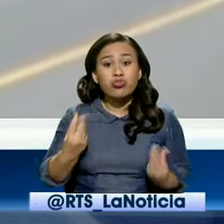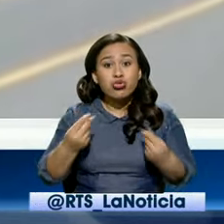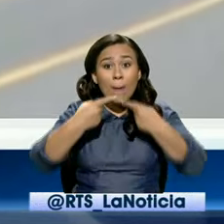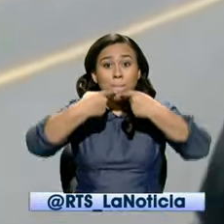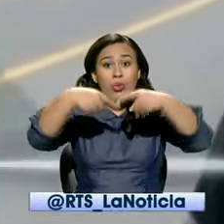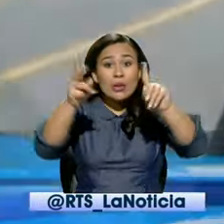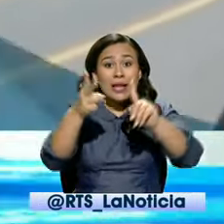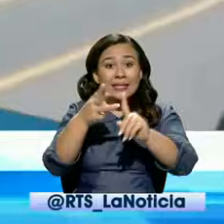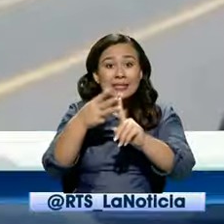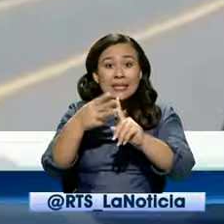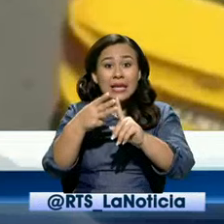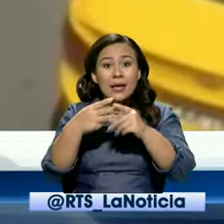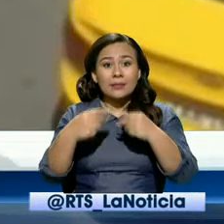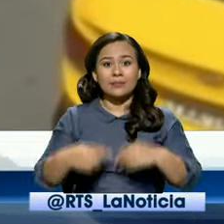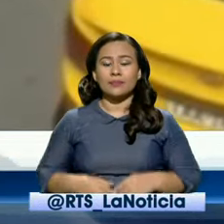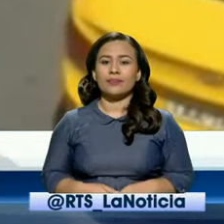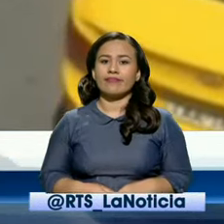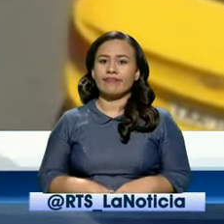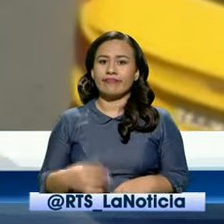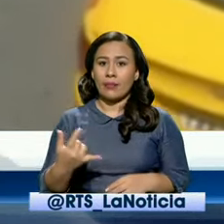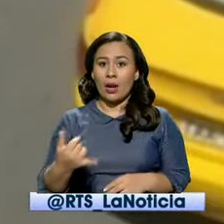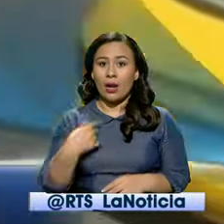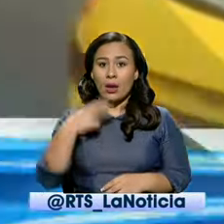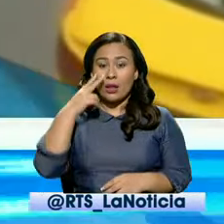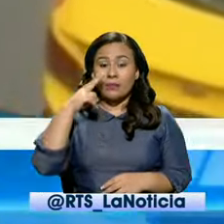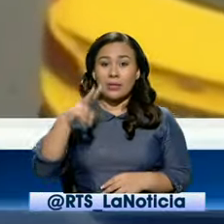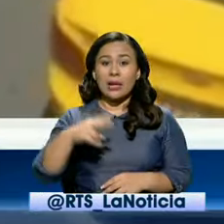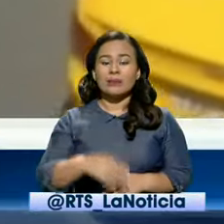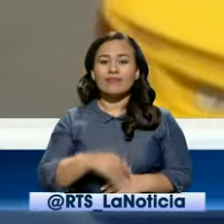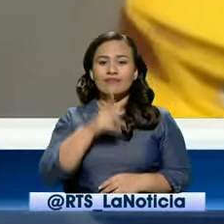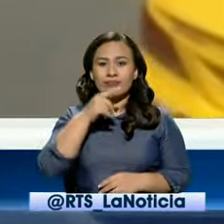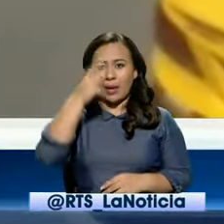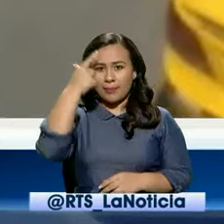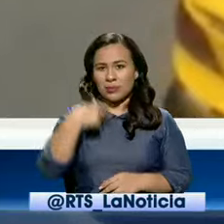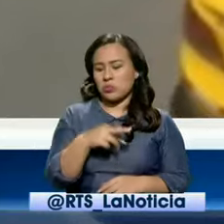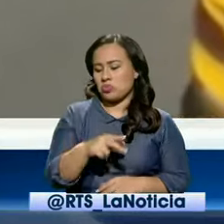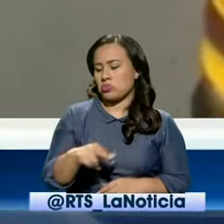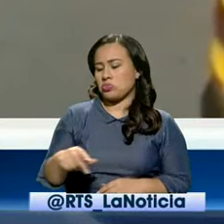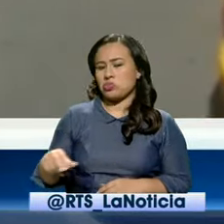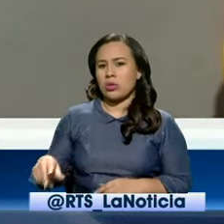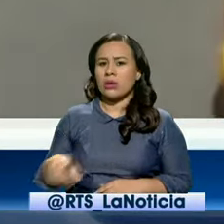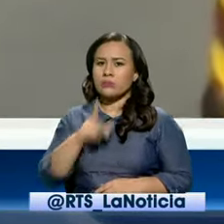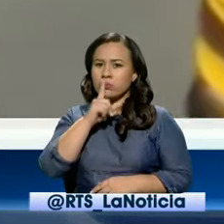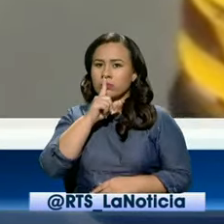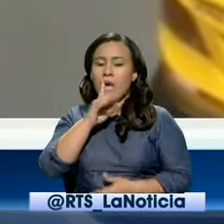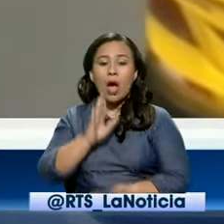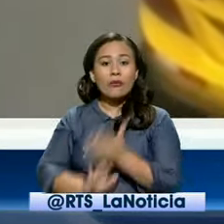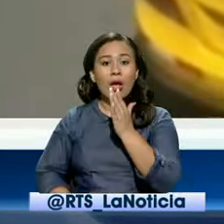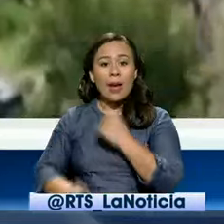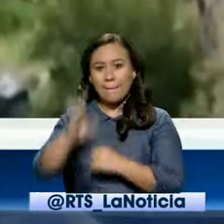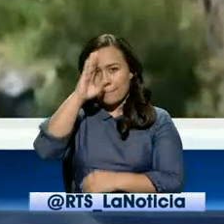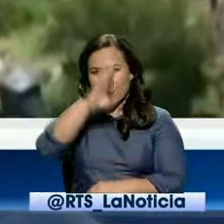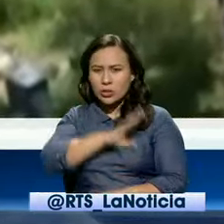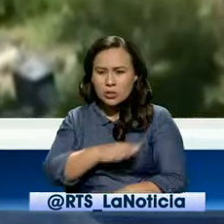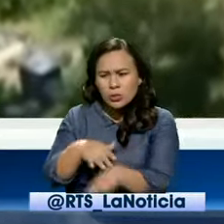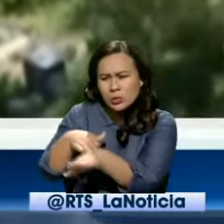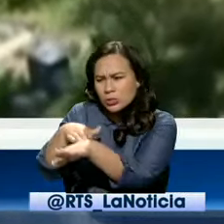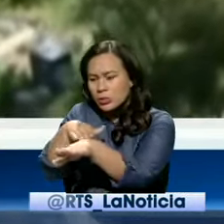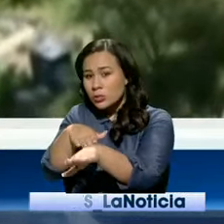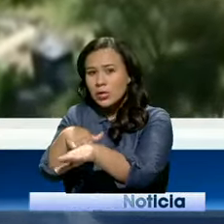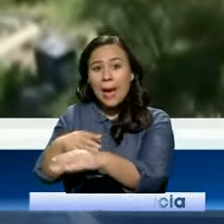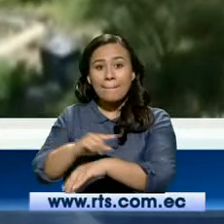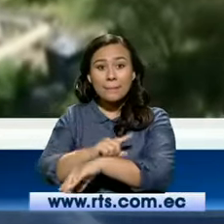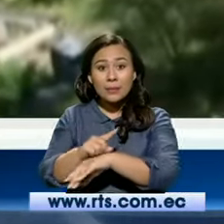nada, como que si no hubiera pasado nada. El sospechoso se bajó del taxi y buscó bien por el río. La policía logró seguir el rastro. Luego de